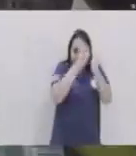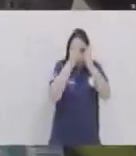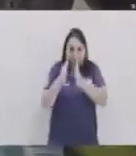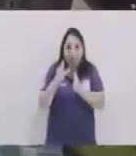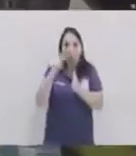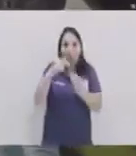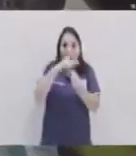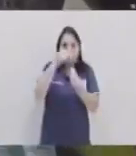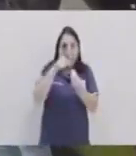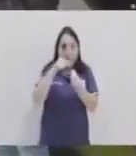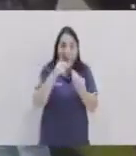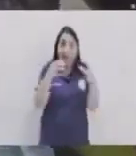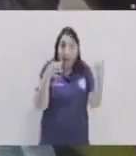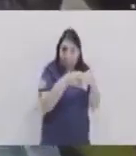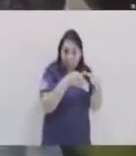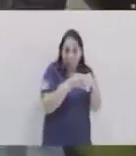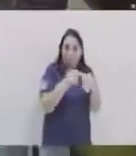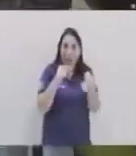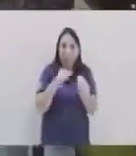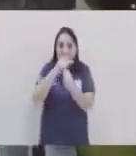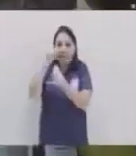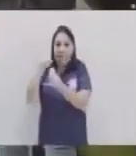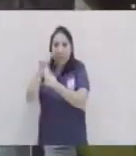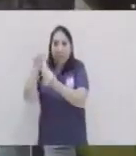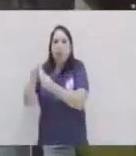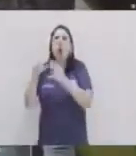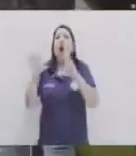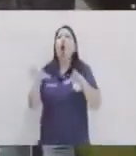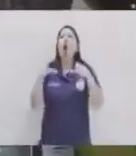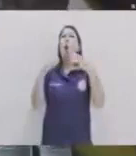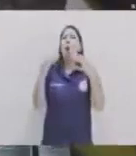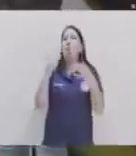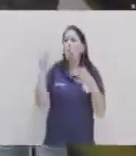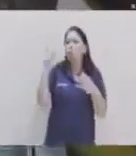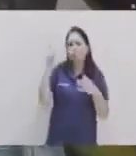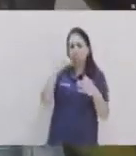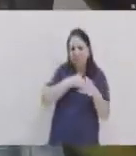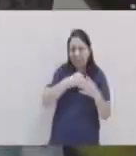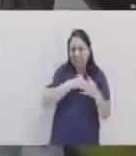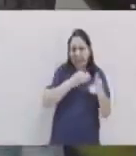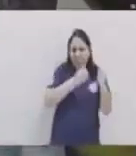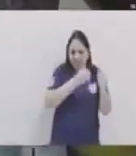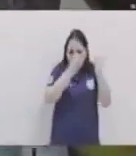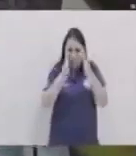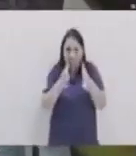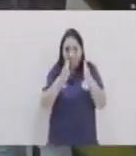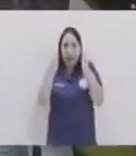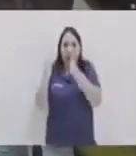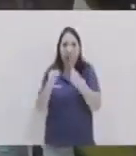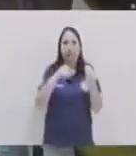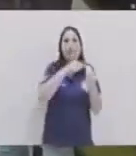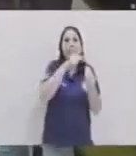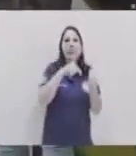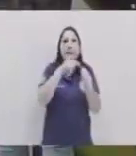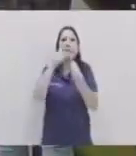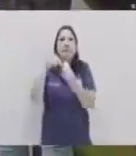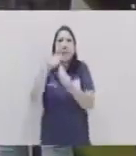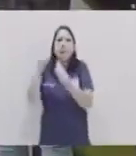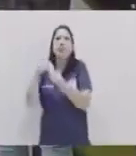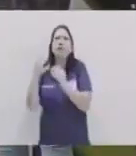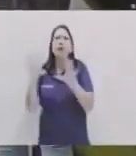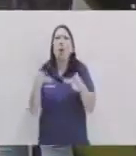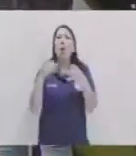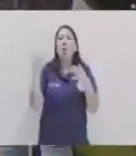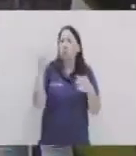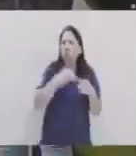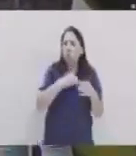quisiera que esa información se trasladara a mis demás familiares en algún momento, pues tal vez posiblemente